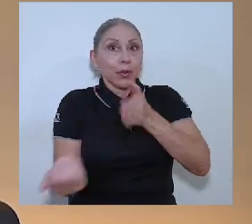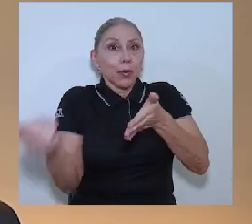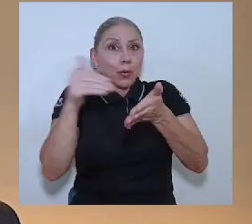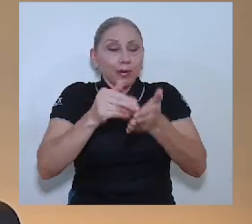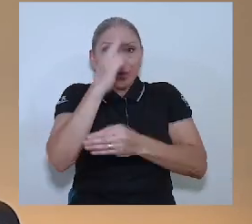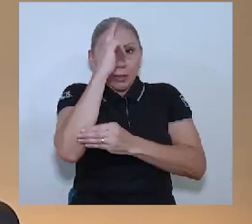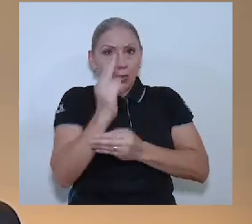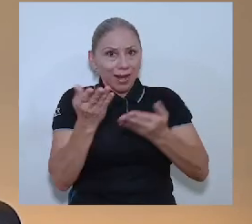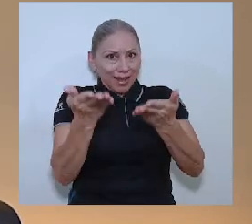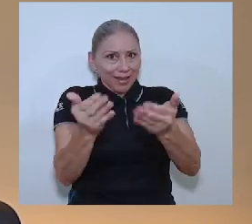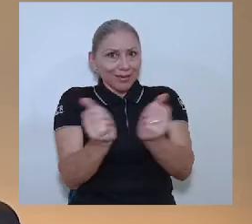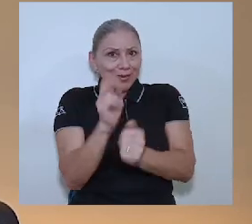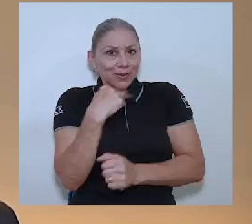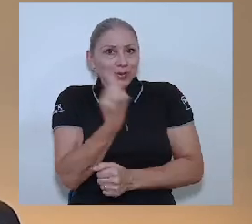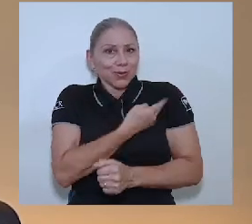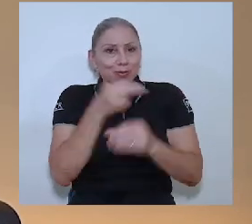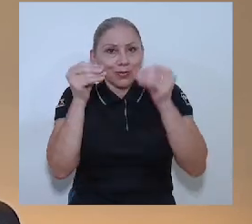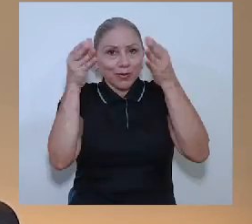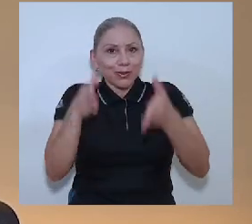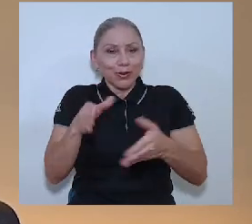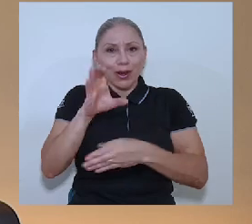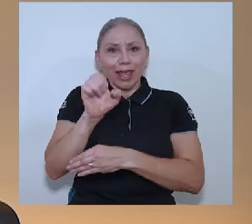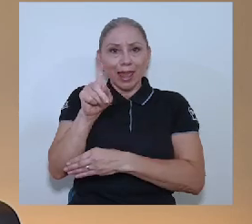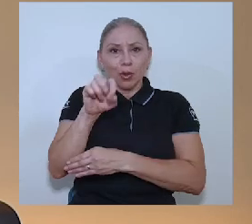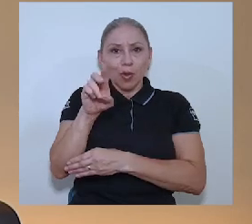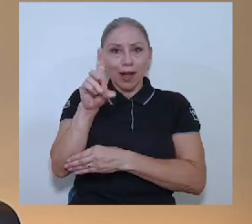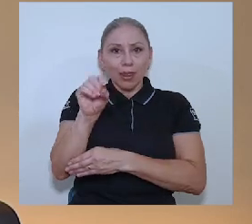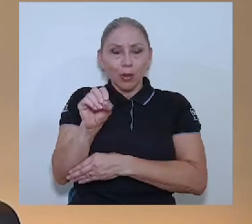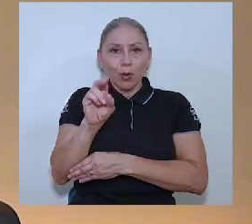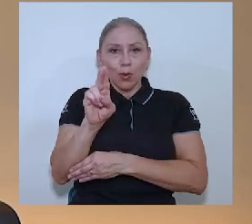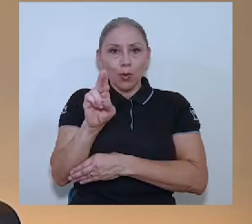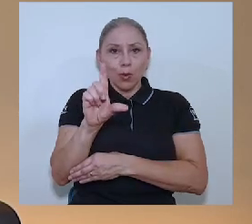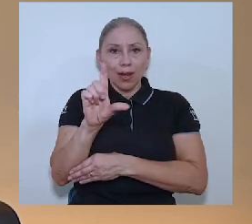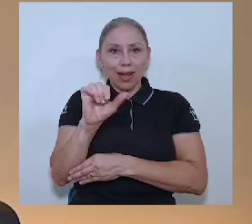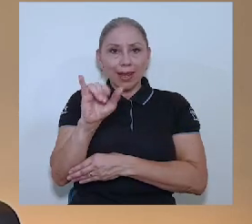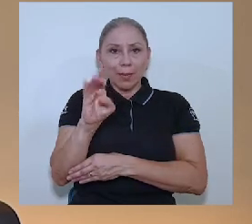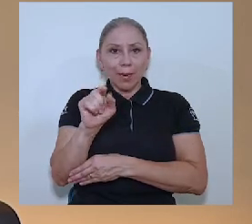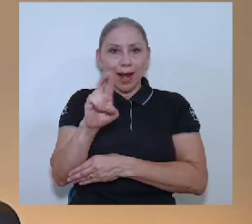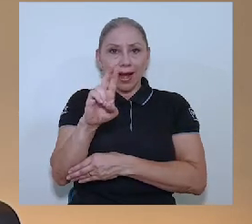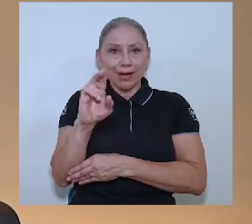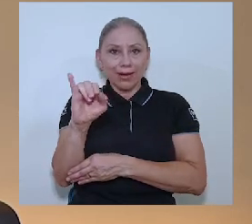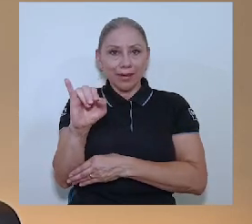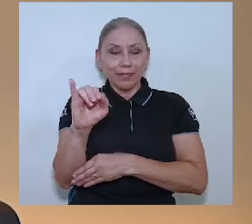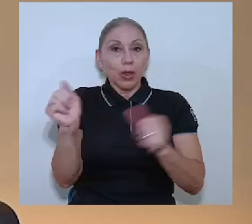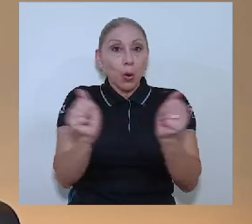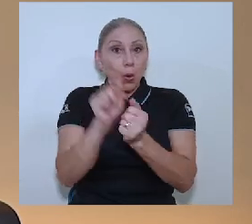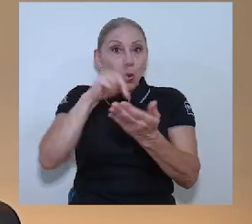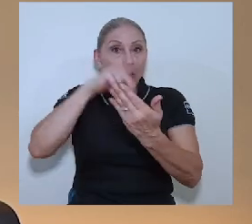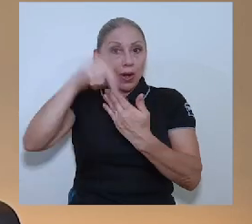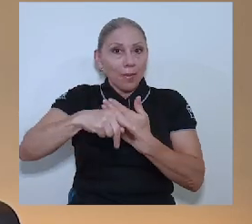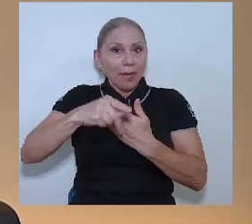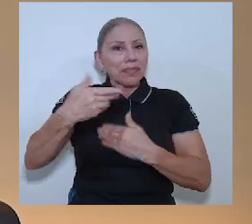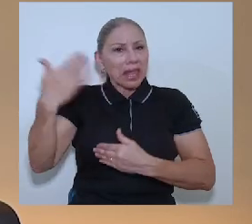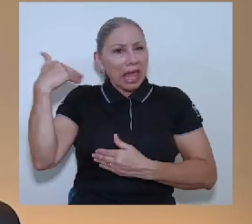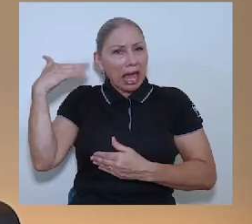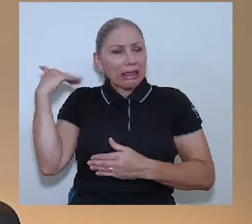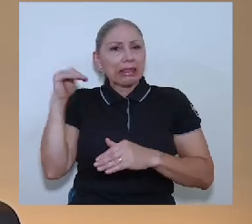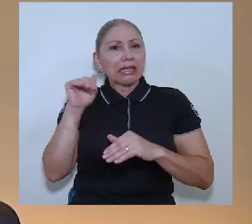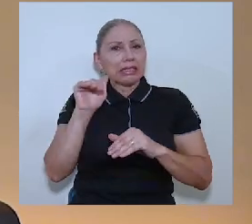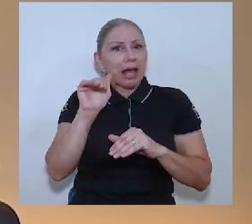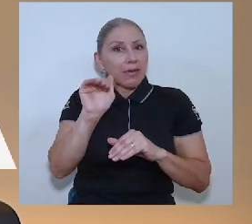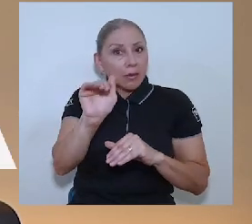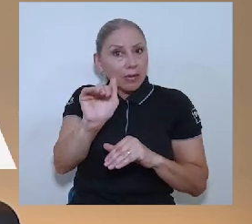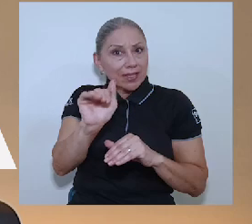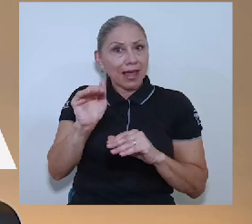tener el privilegio de tener con nosotros al profesor Eduardo Ulibarri con un programa que habíamos anticipado que